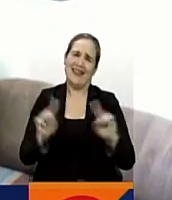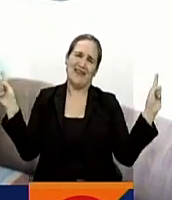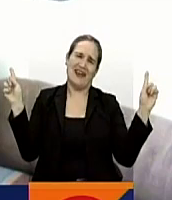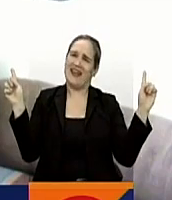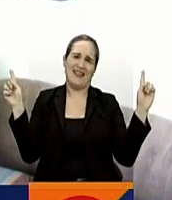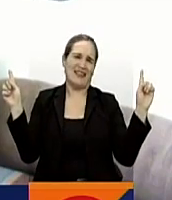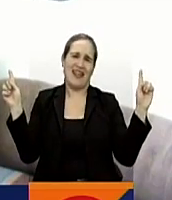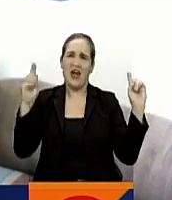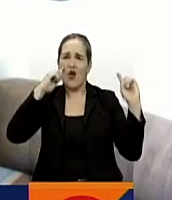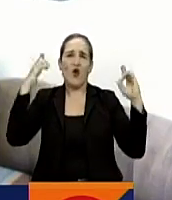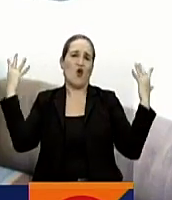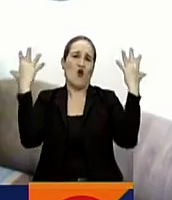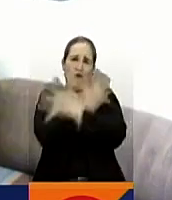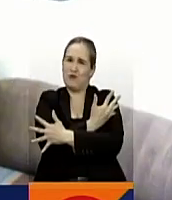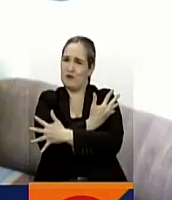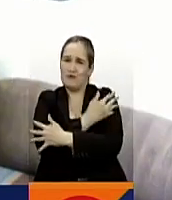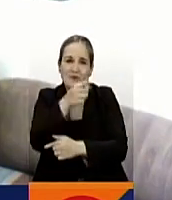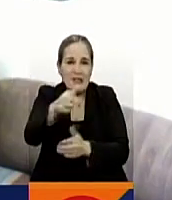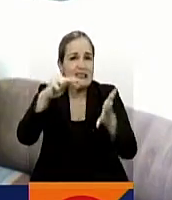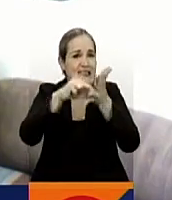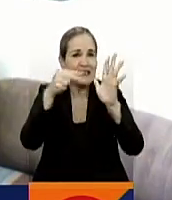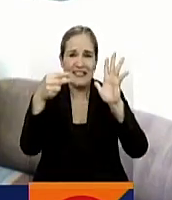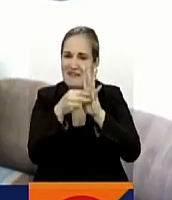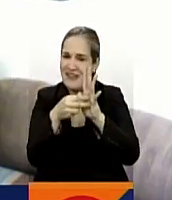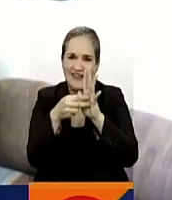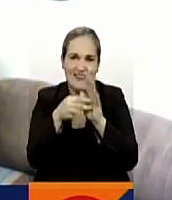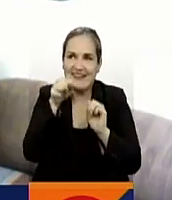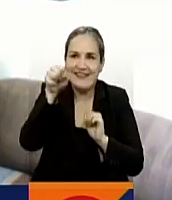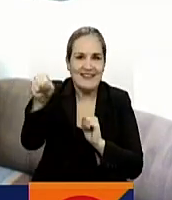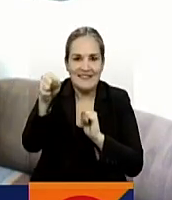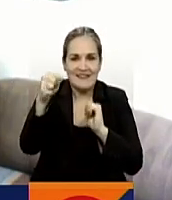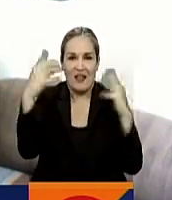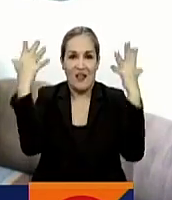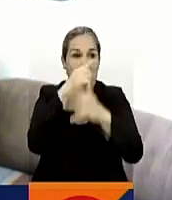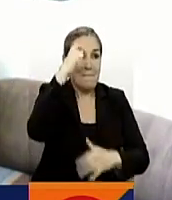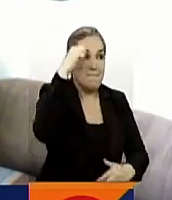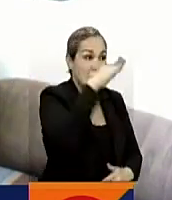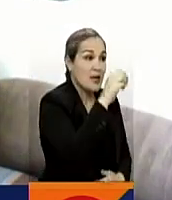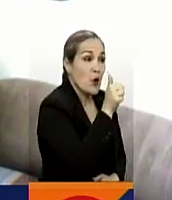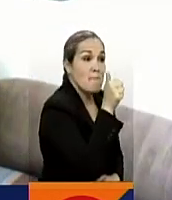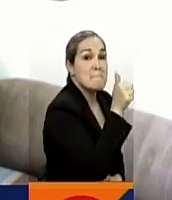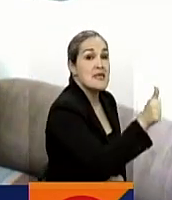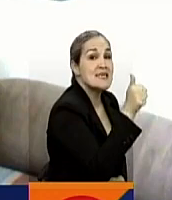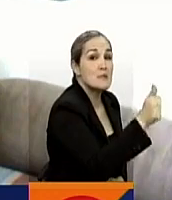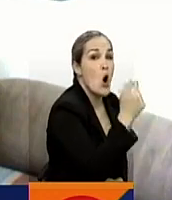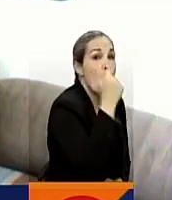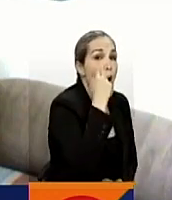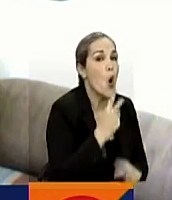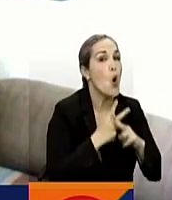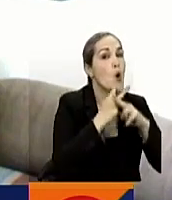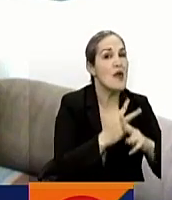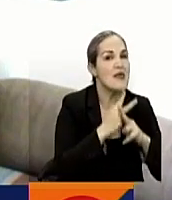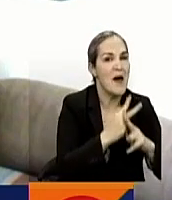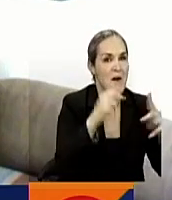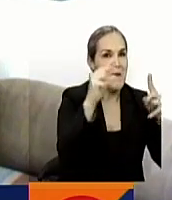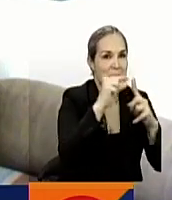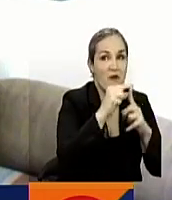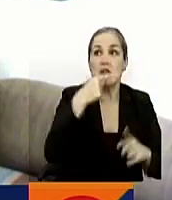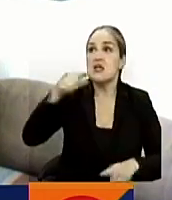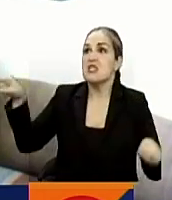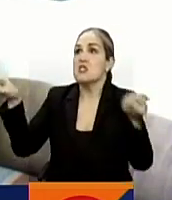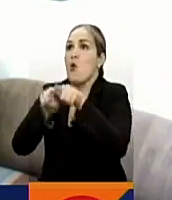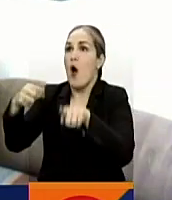hay una declaración que es a todas luces insensible yo creo que ahí el Petro debería recular porque estamos hablando de de cada